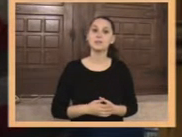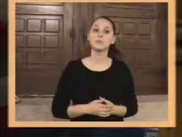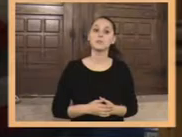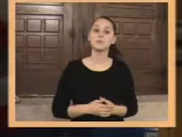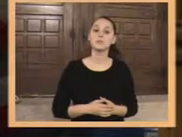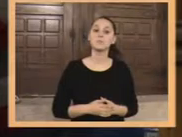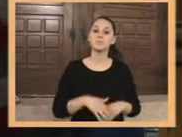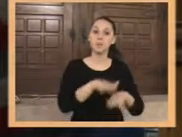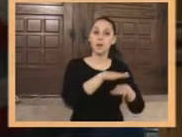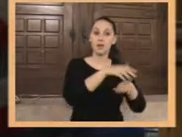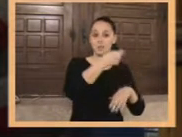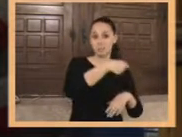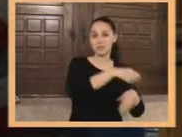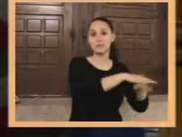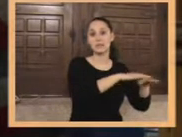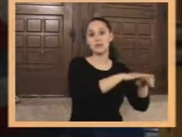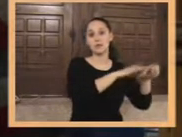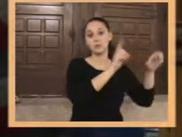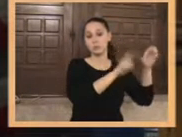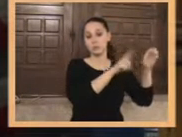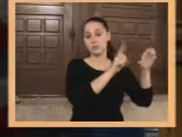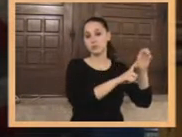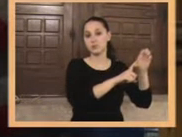del presidente de la Junta de Extremadura relacionando